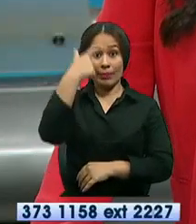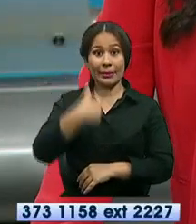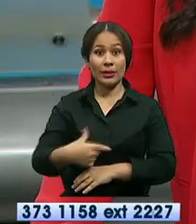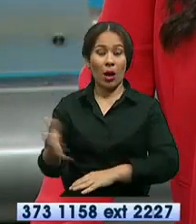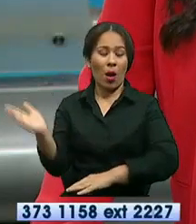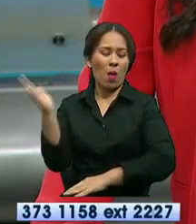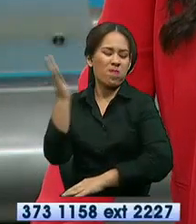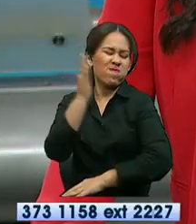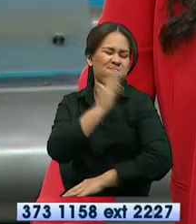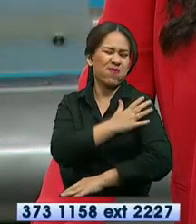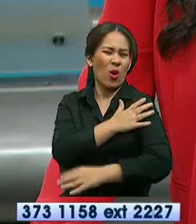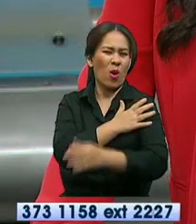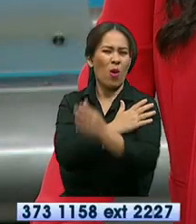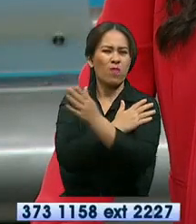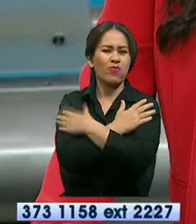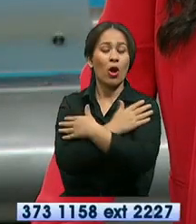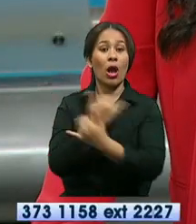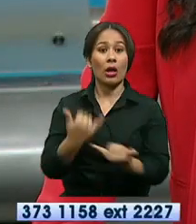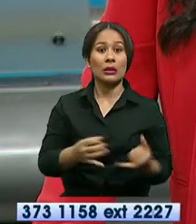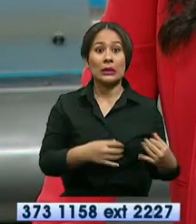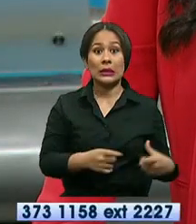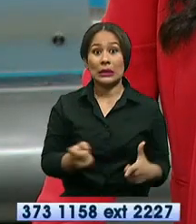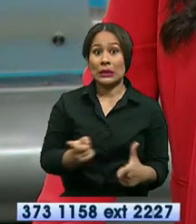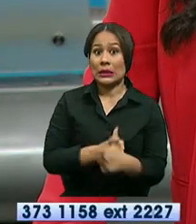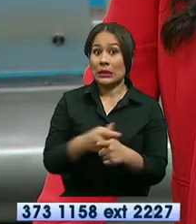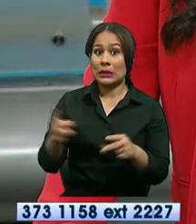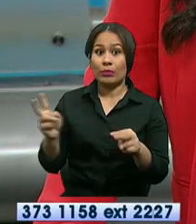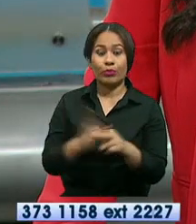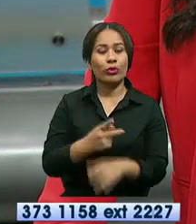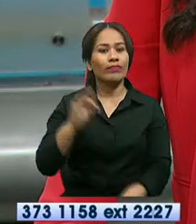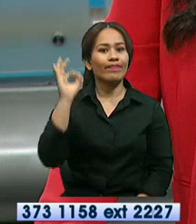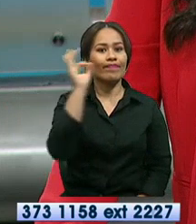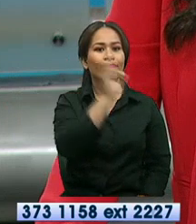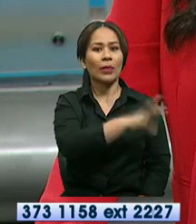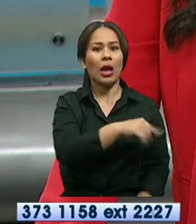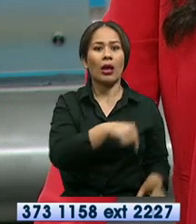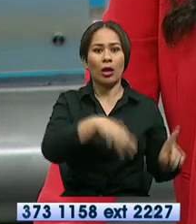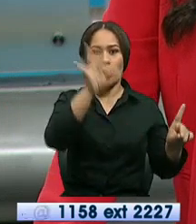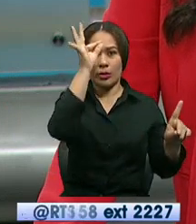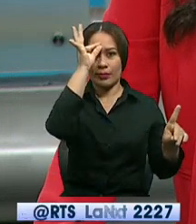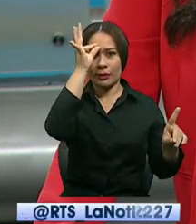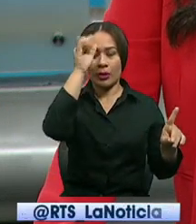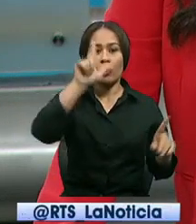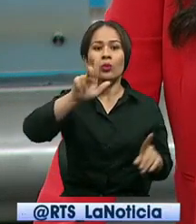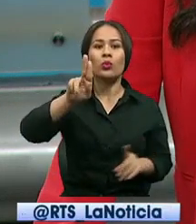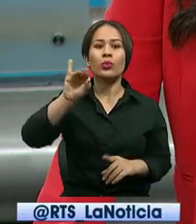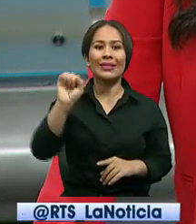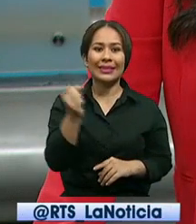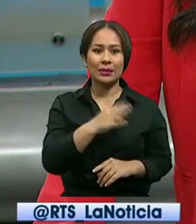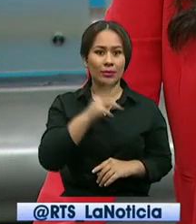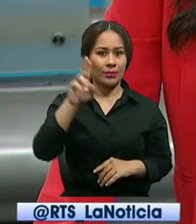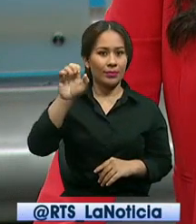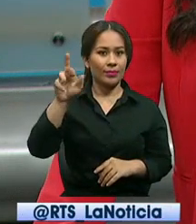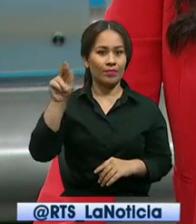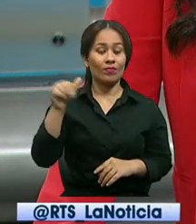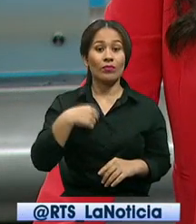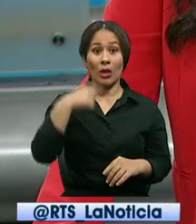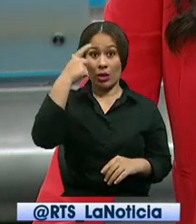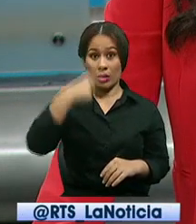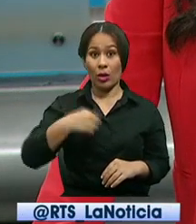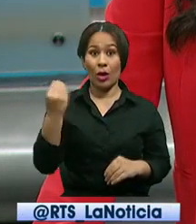esta explosión fue trasladado en estado crítico al Hospital Luis Bernaza de Guayaquil. El joven tiene quemaduras de tercer grado en